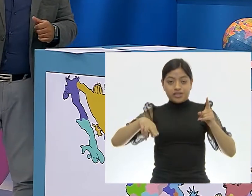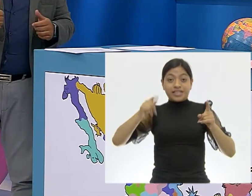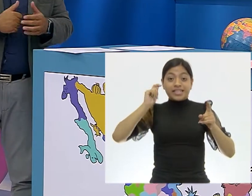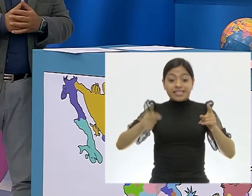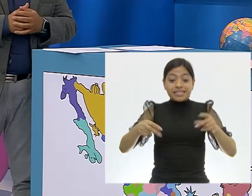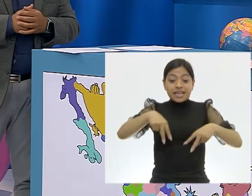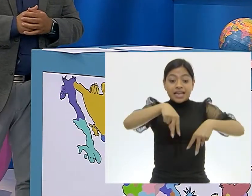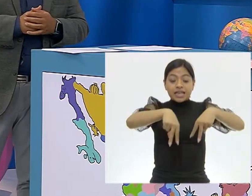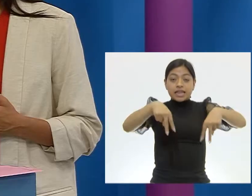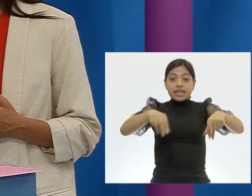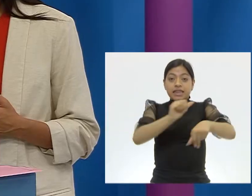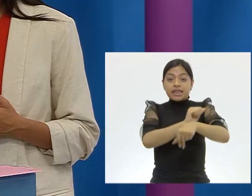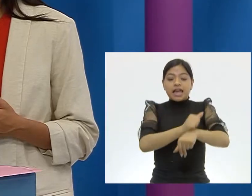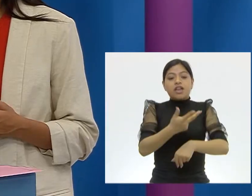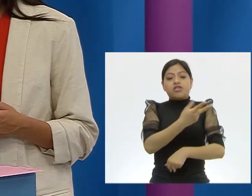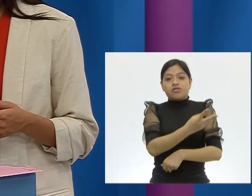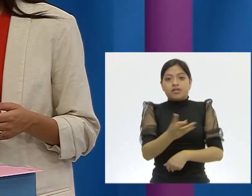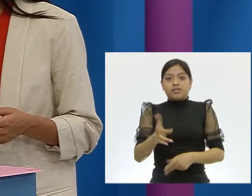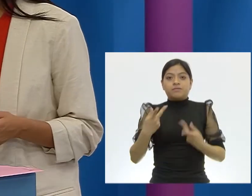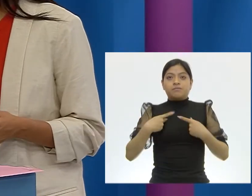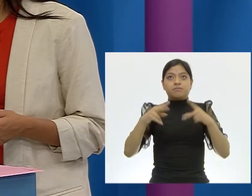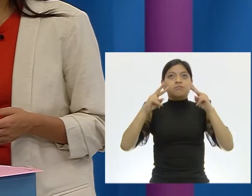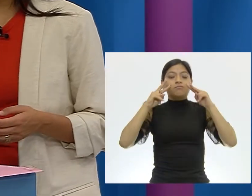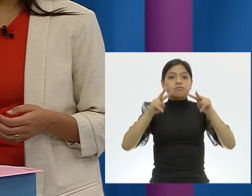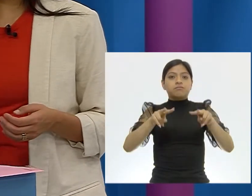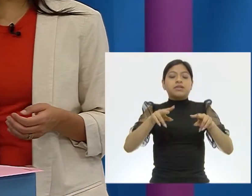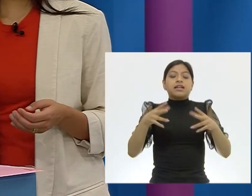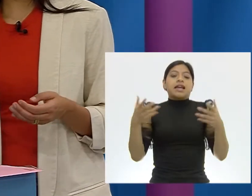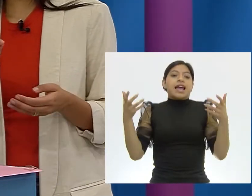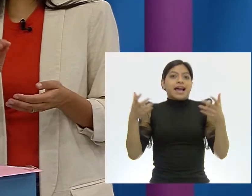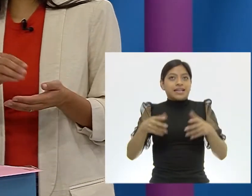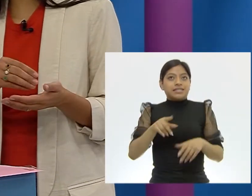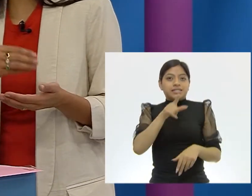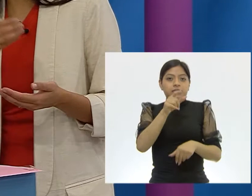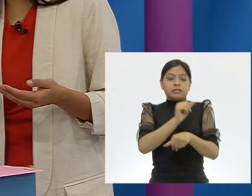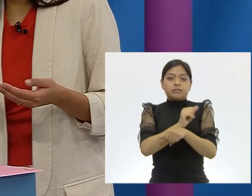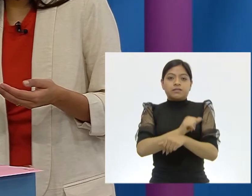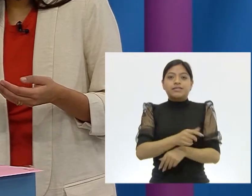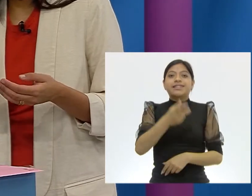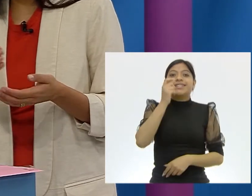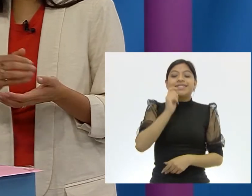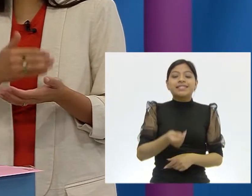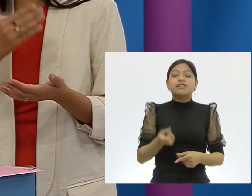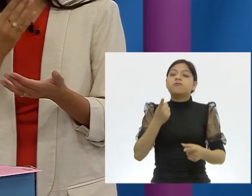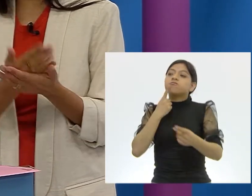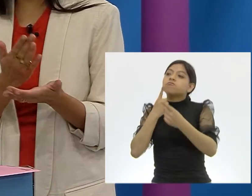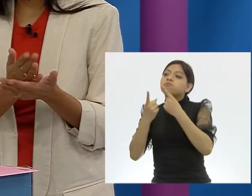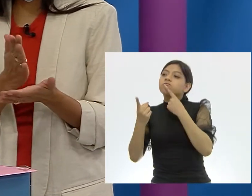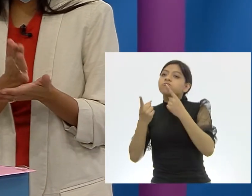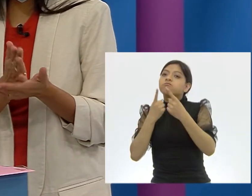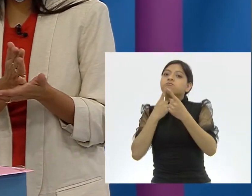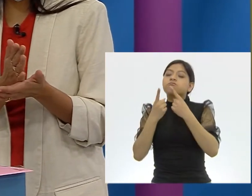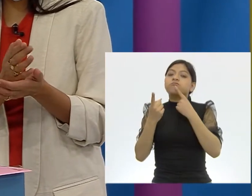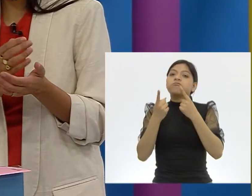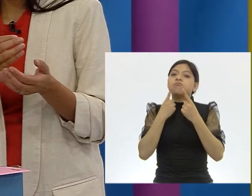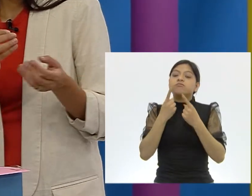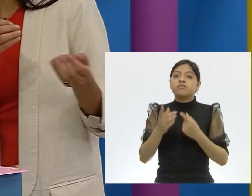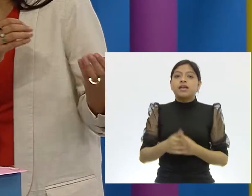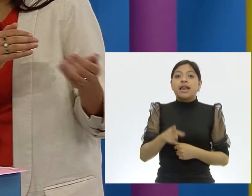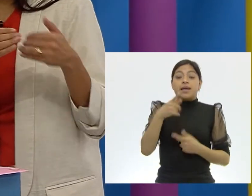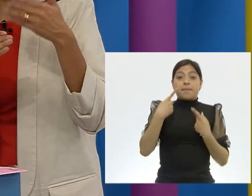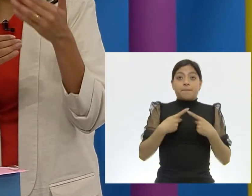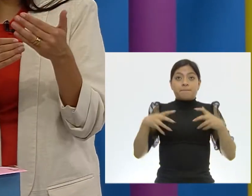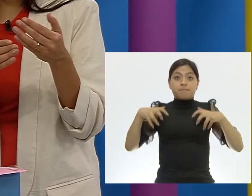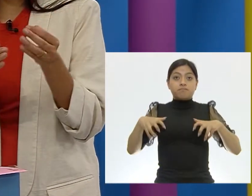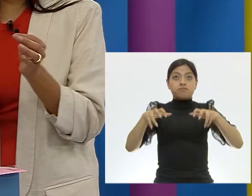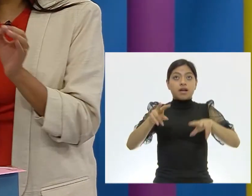que lo que se dice. Exacto. Los diálogos son lo que se dice, lo que el espectador escucha